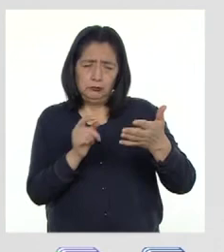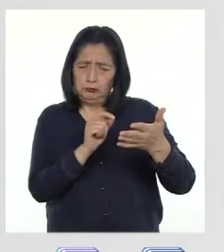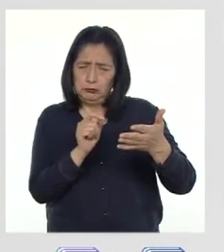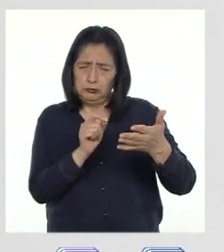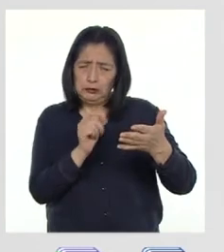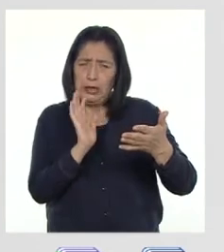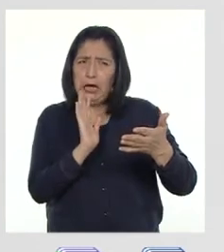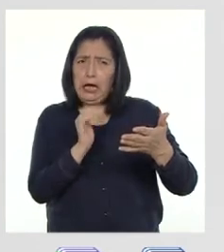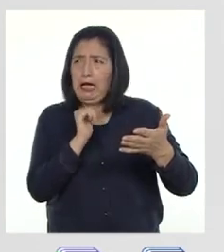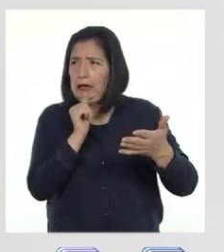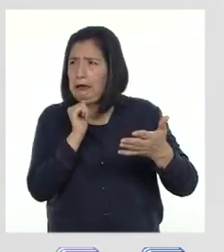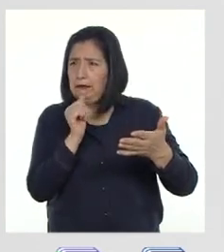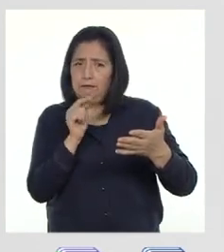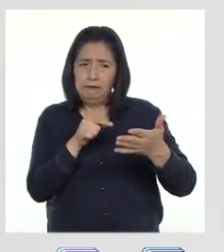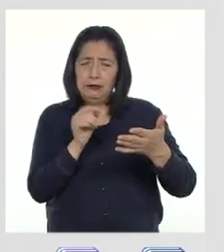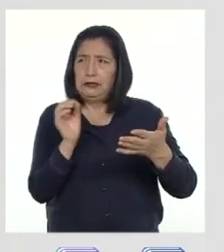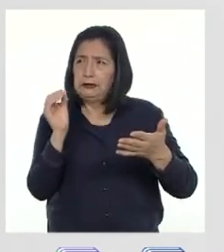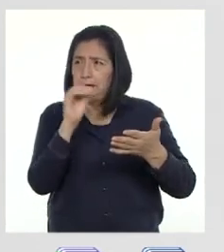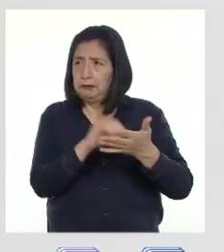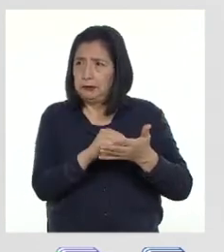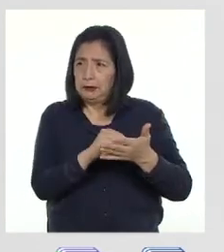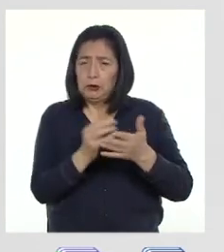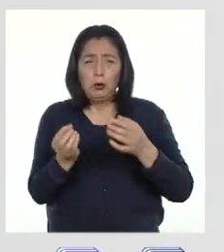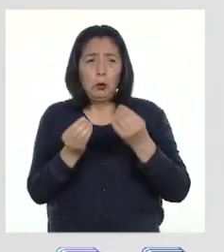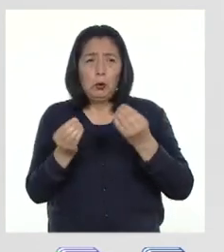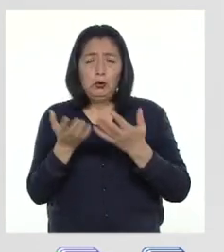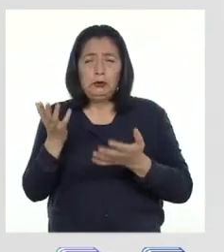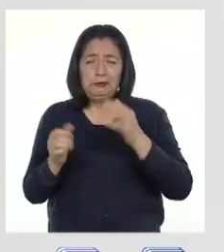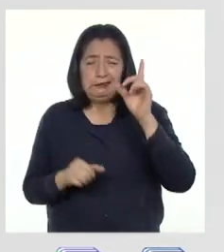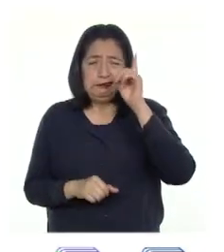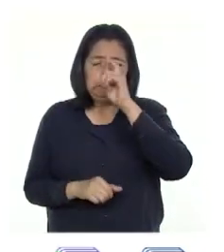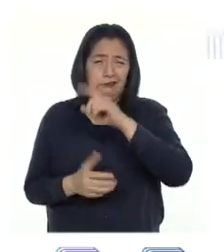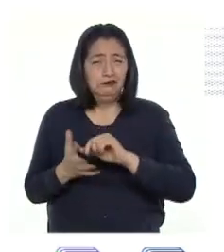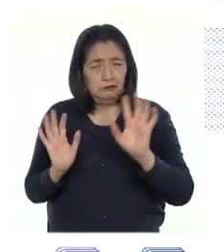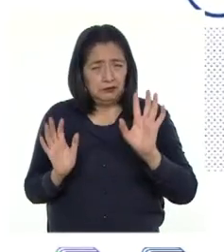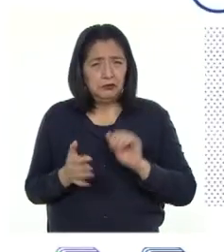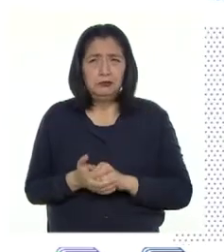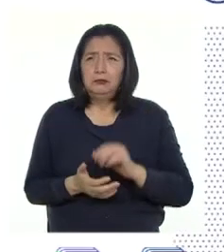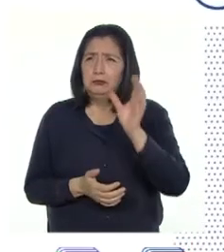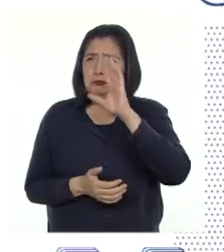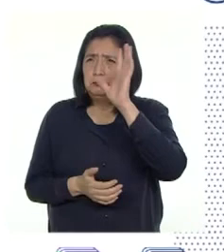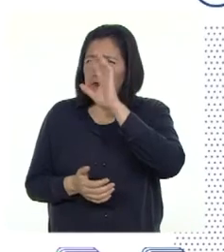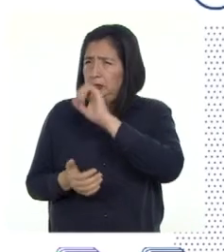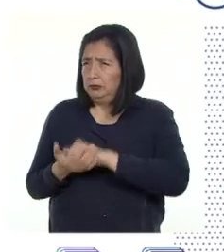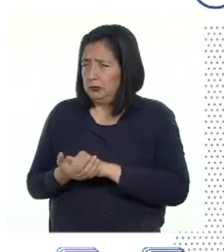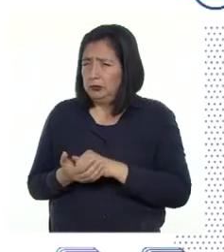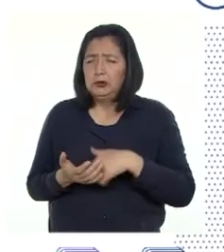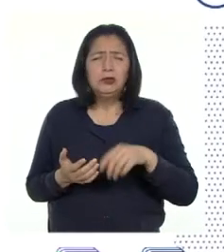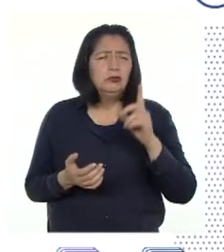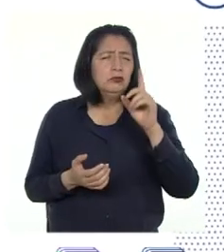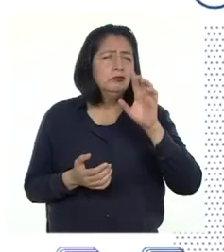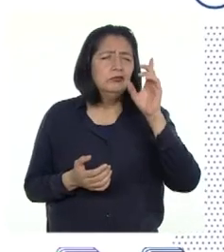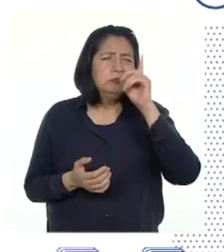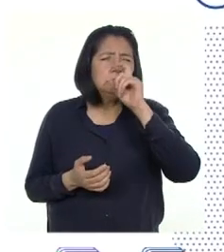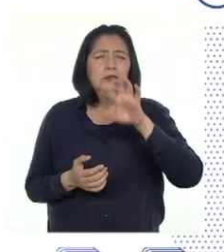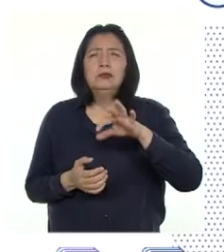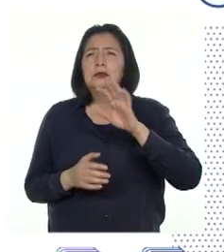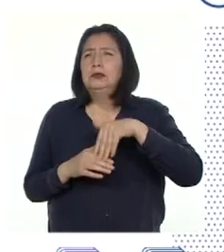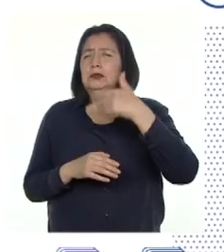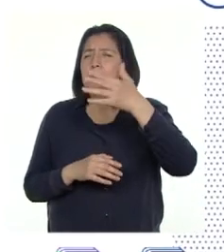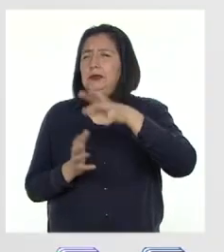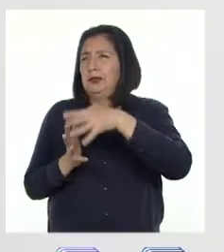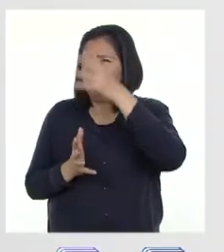se dan cuenta de que les ha faltado completar un criterio o se les ha hecho difícil cumplirlo, busquen identificar sus dificultades para luego avanzar